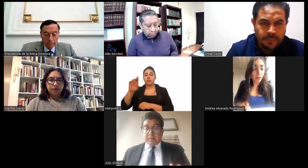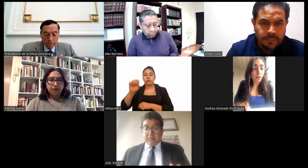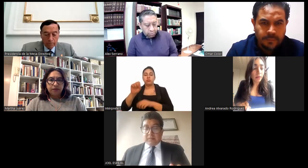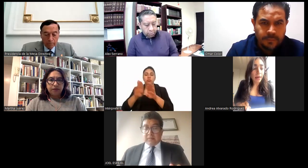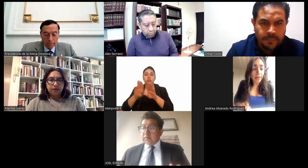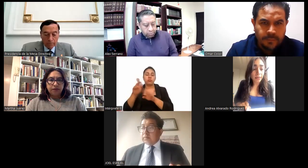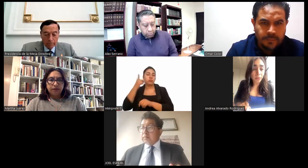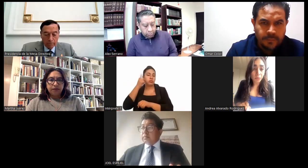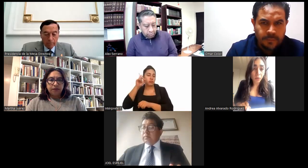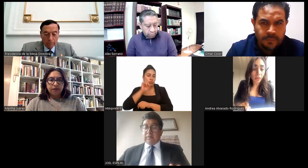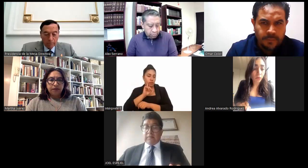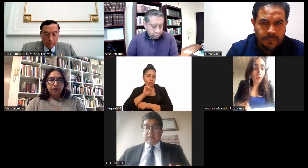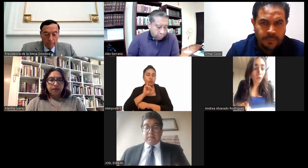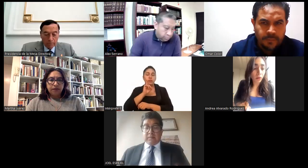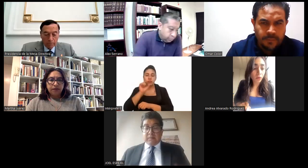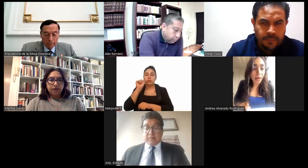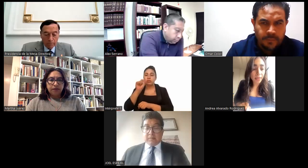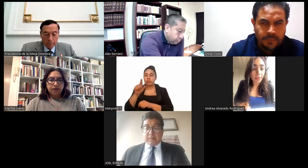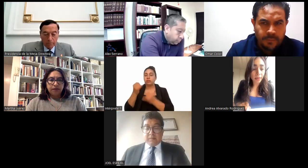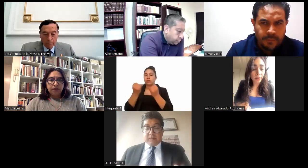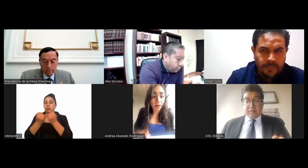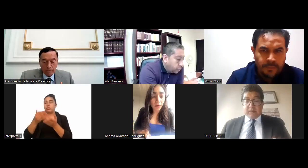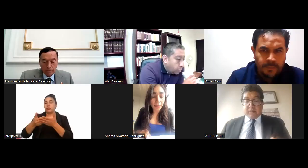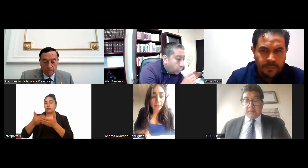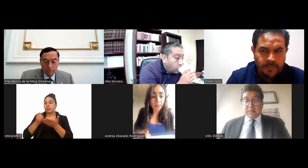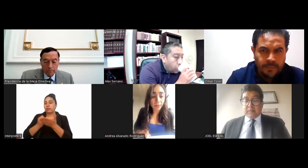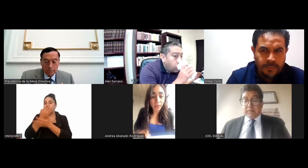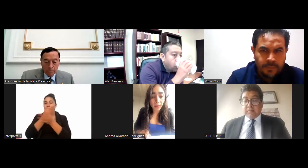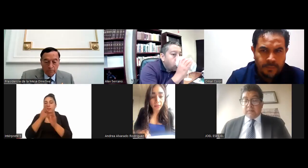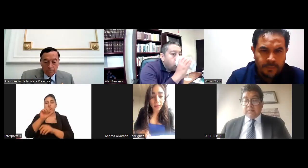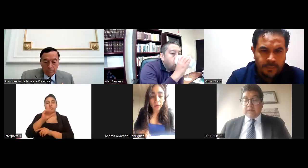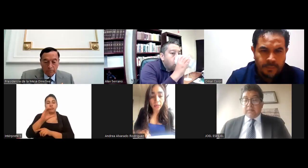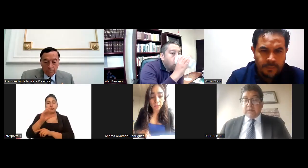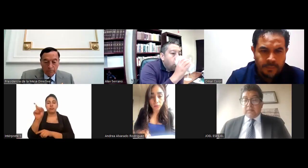legislativas. Asimismo, mediante acuerdo